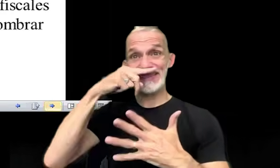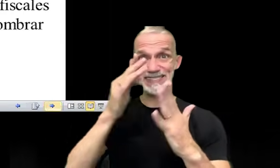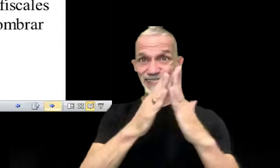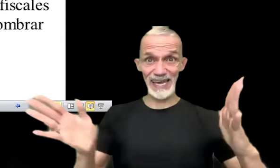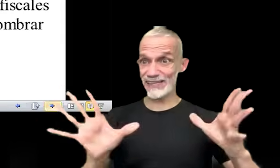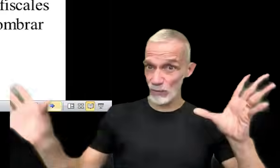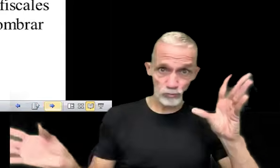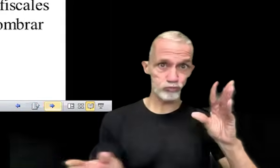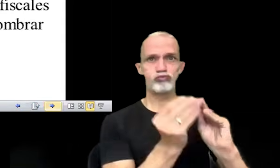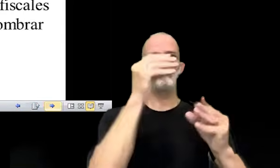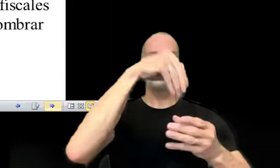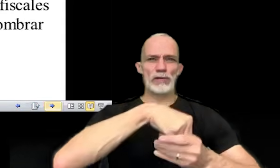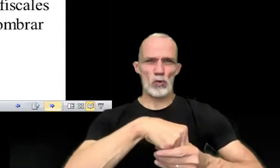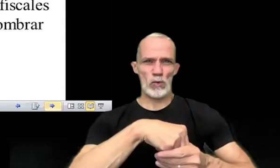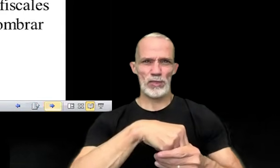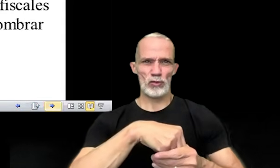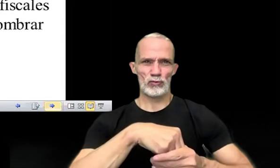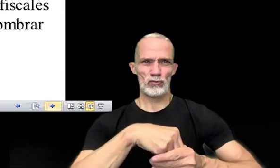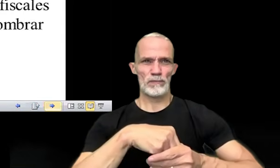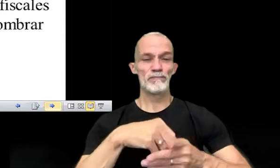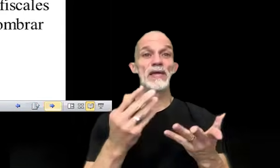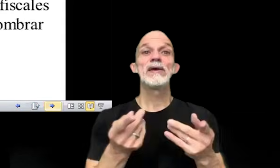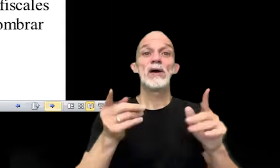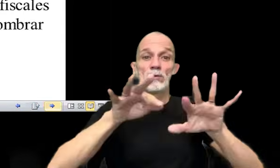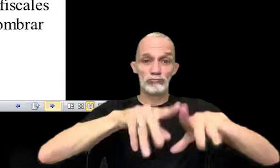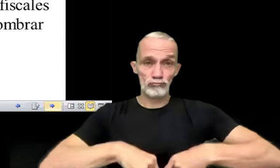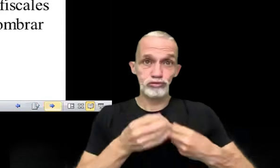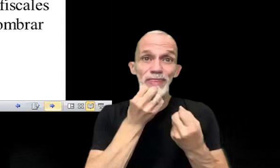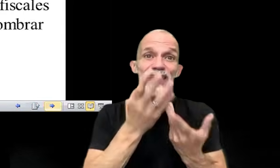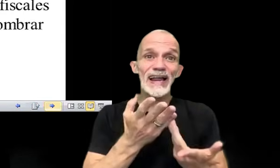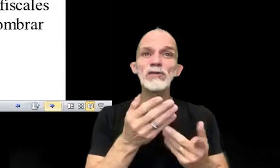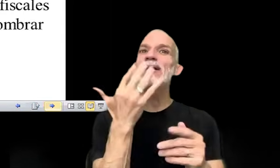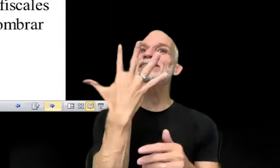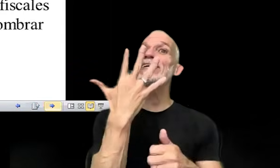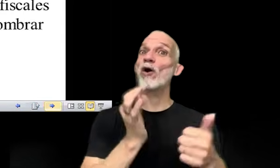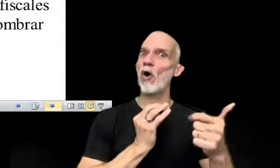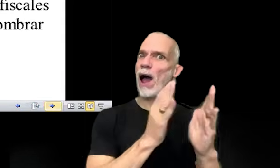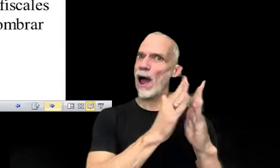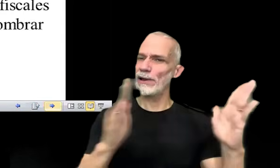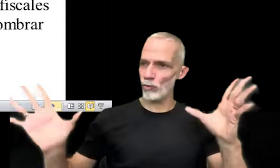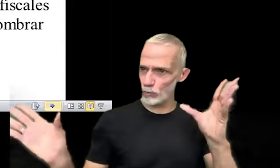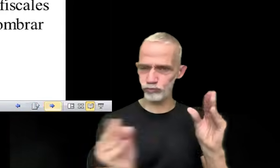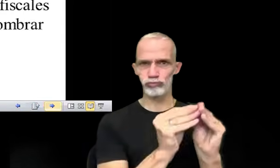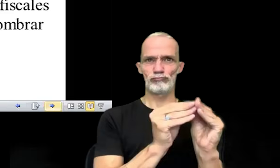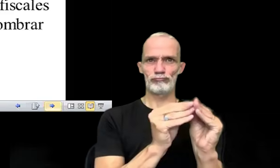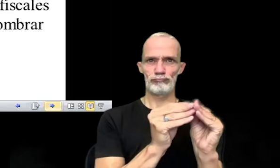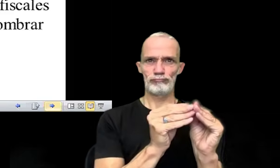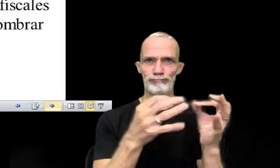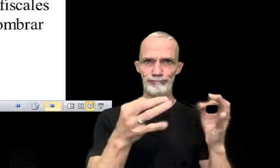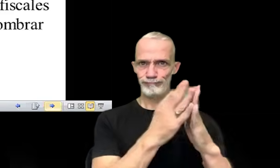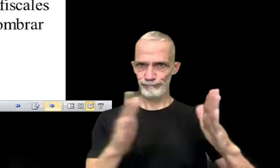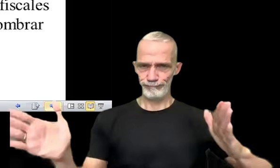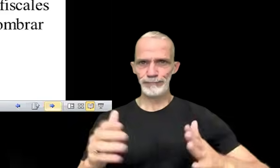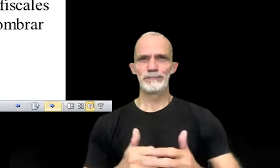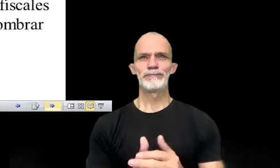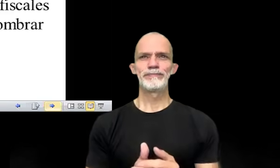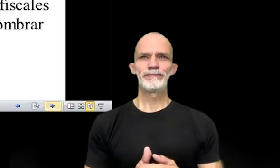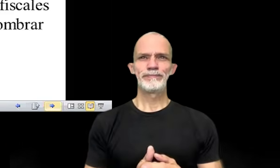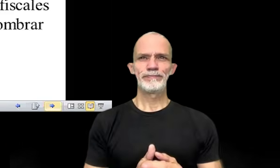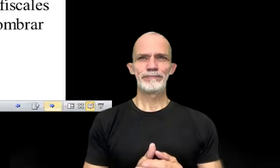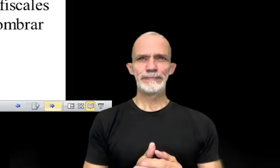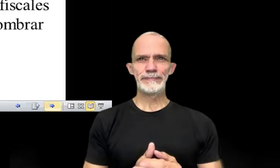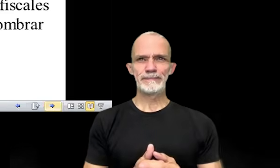27. Recién y se iba a volver a presentar, 5 periodos se iban a cumplir, ¿sí?